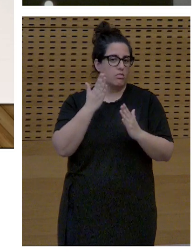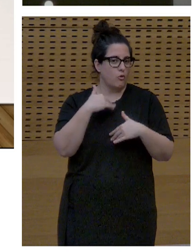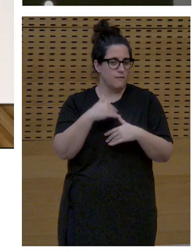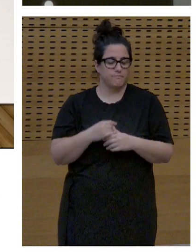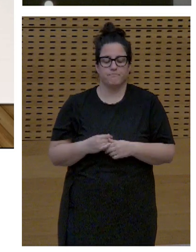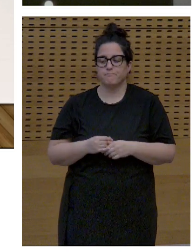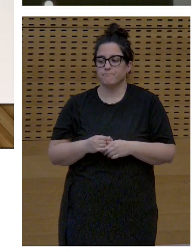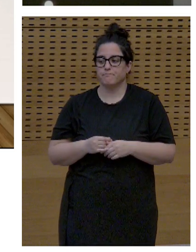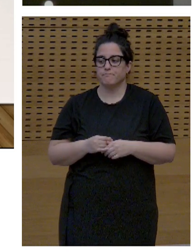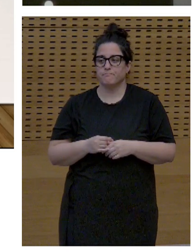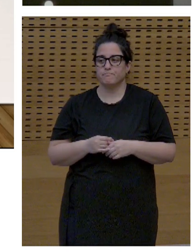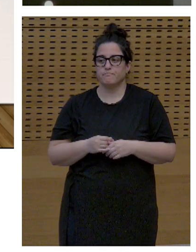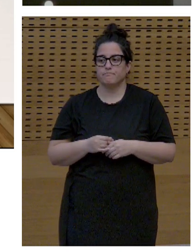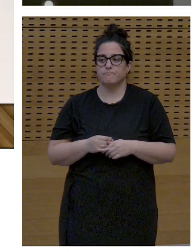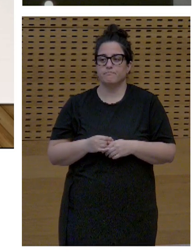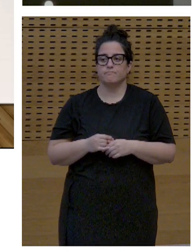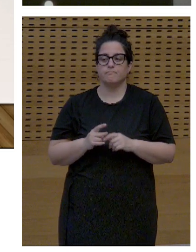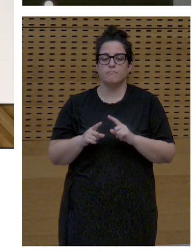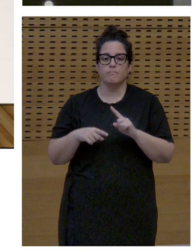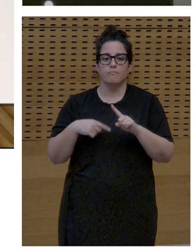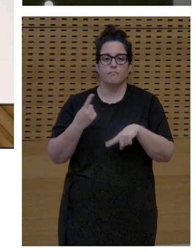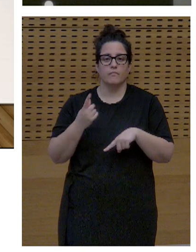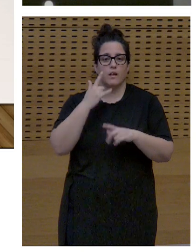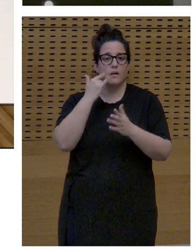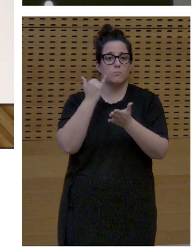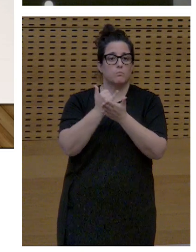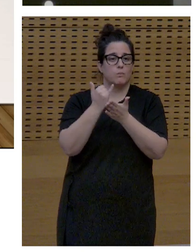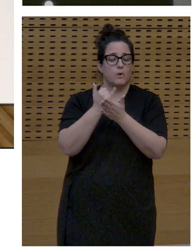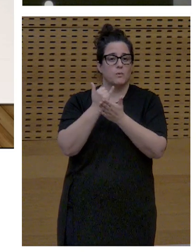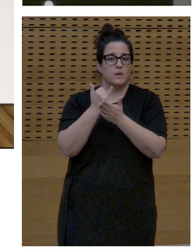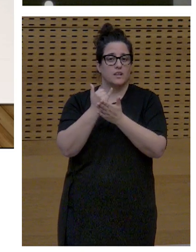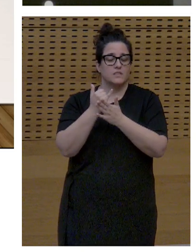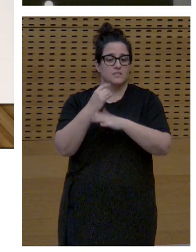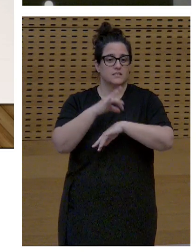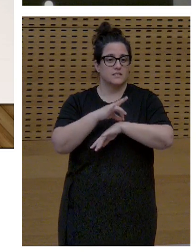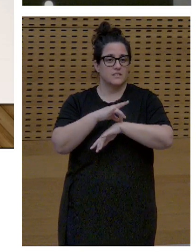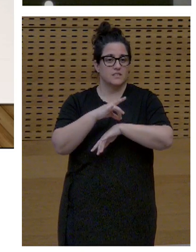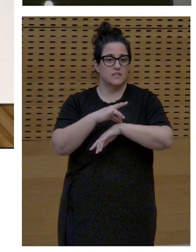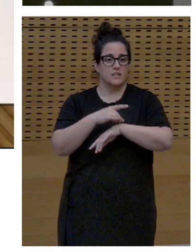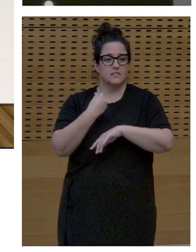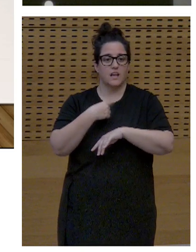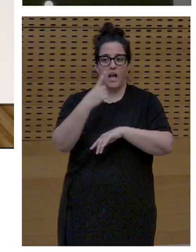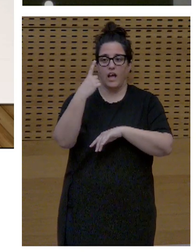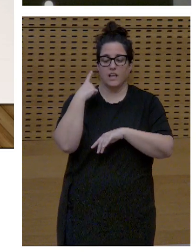Y luego están los ensayos clínicos, que la doctora Lukin ya os hablaría ayer.